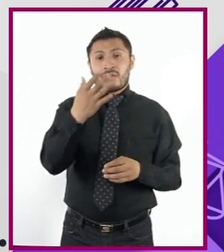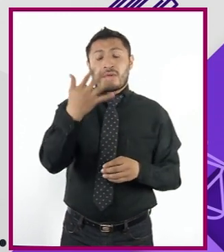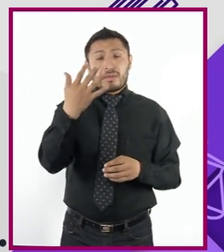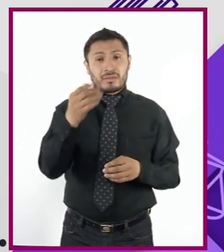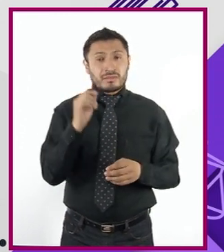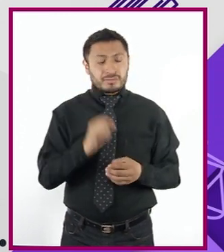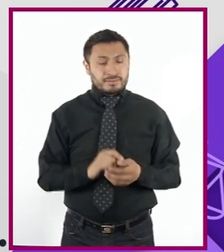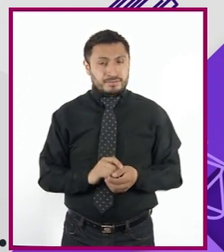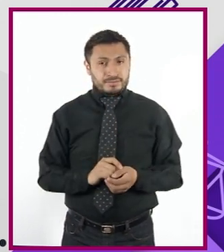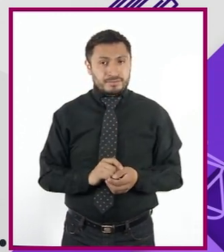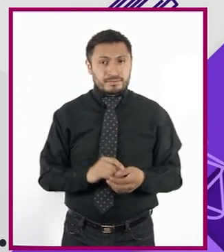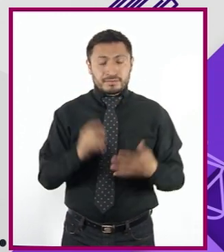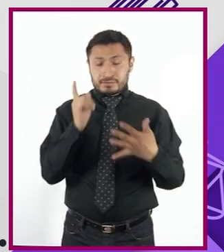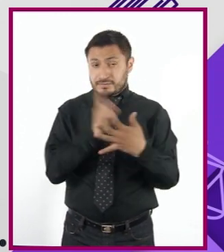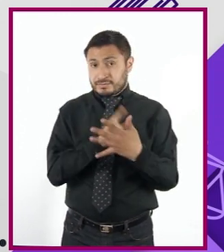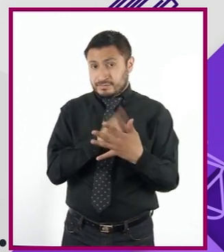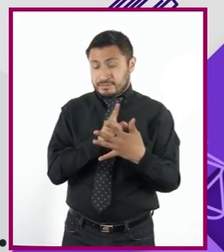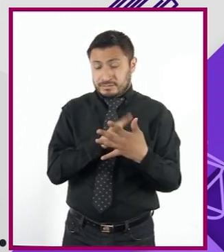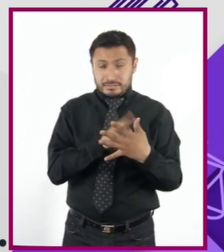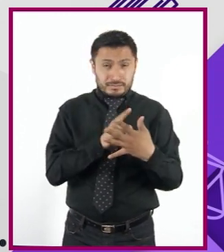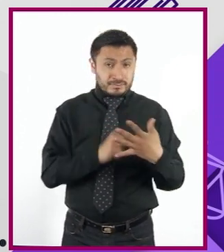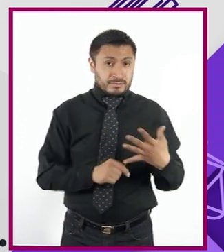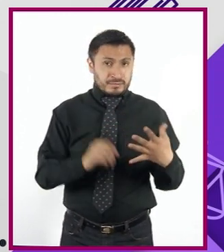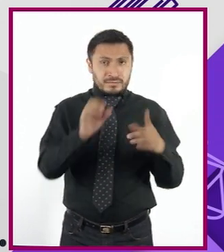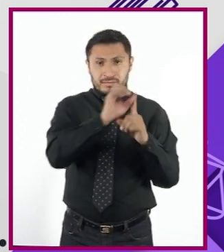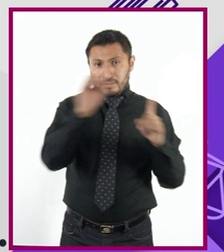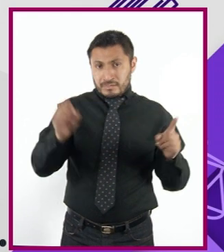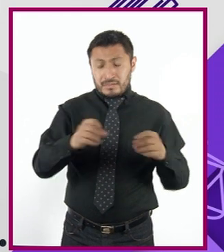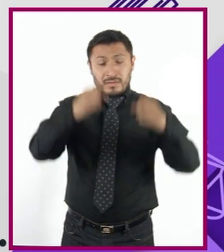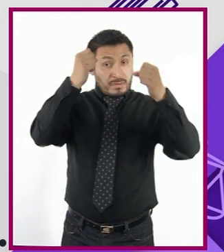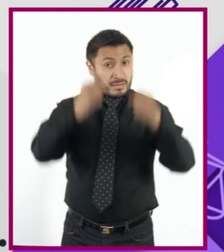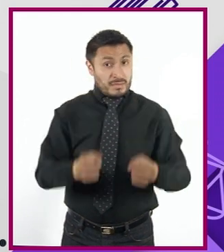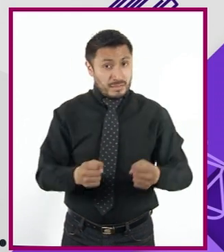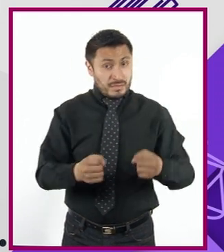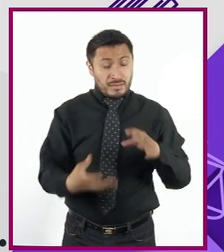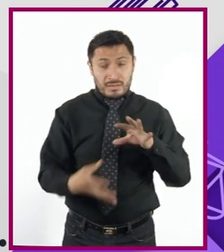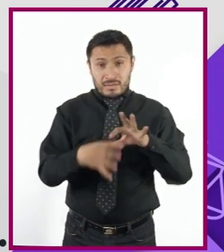0.50. Factor 5. Orden y seguridad,